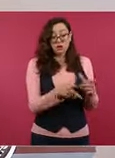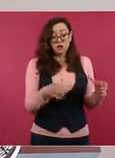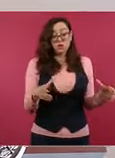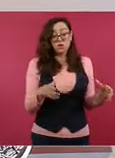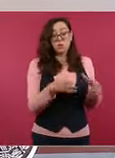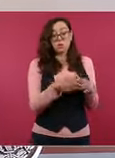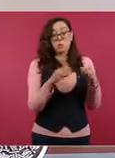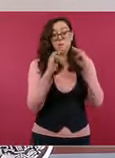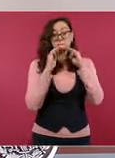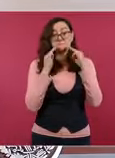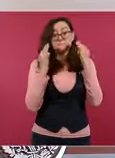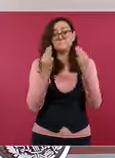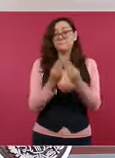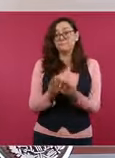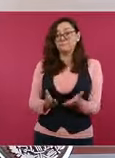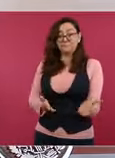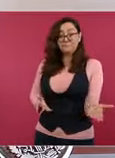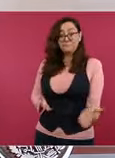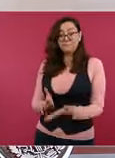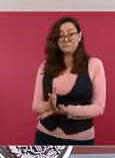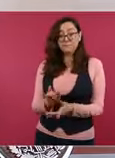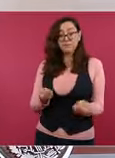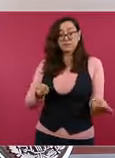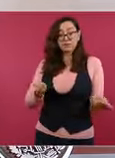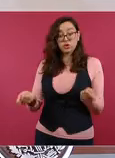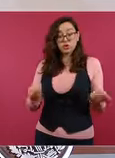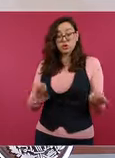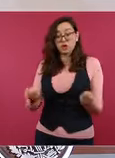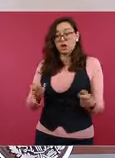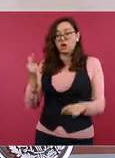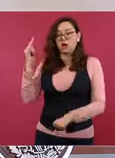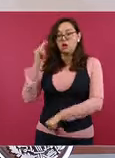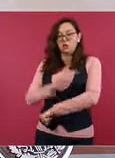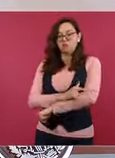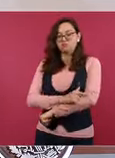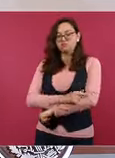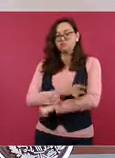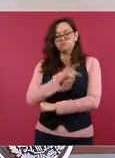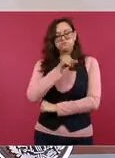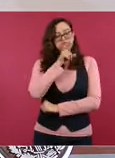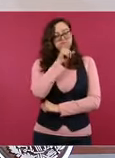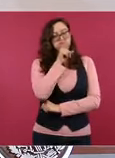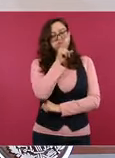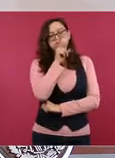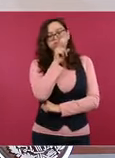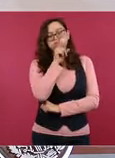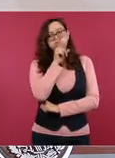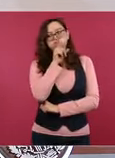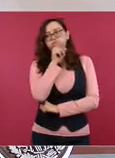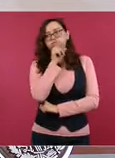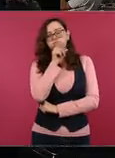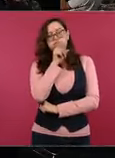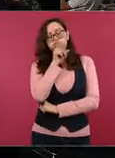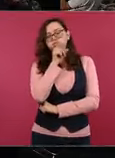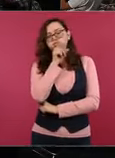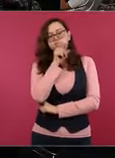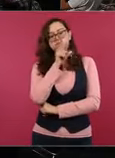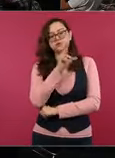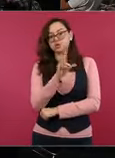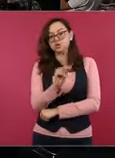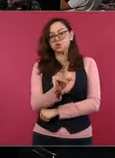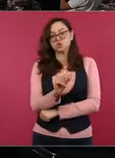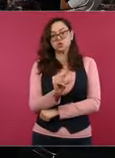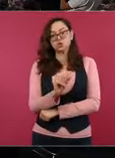las bandas de delincuentes, los narcotraficantes, controlaban hasta el